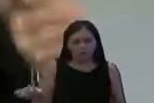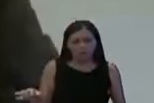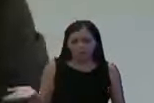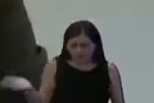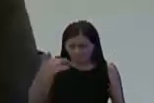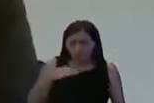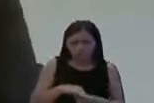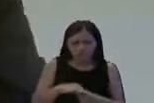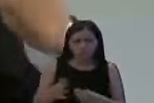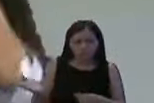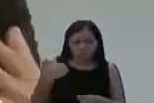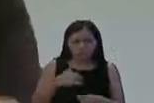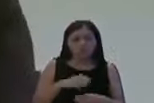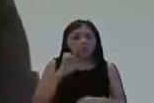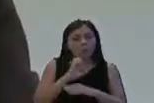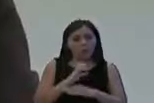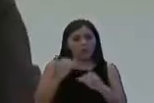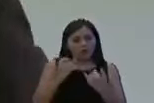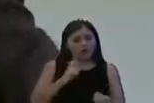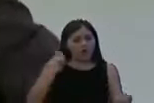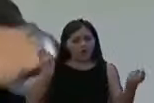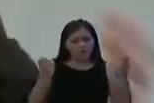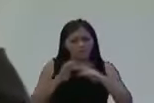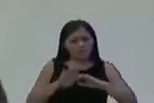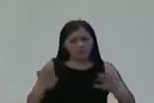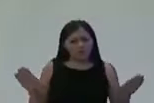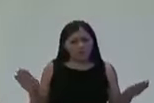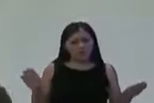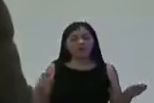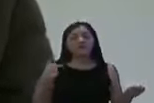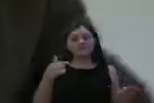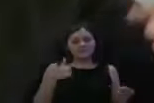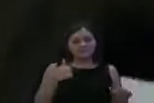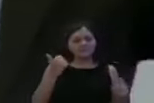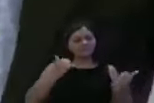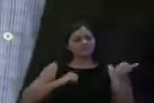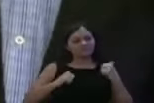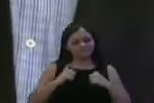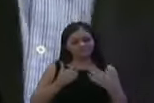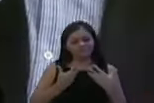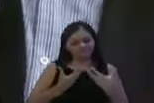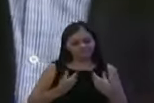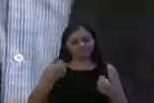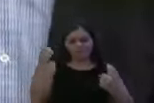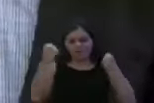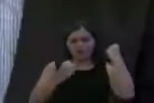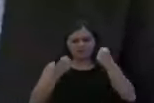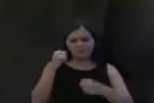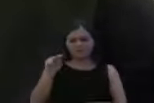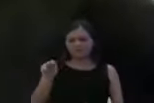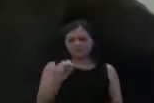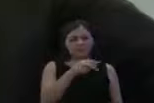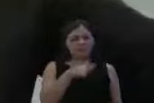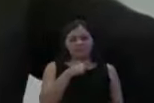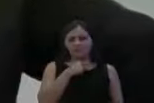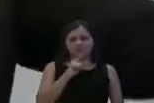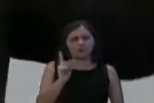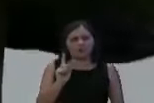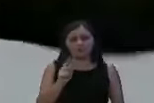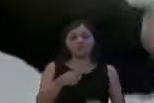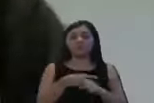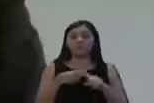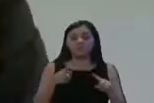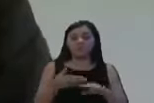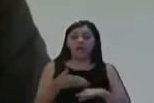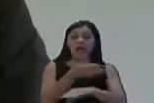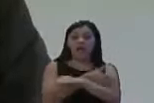dan cuenta que el país cambió Aunque sí entristece to esa violencia esas manifestaciones Como hace 10 años pero ahí sí cuando se